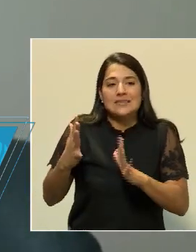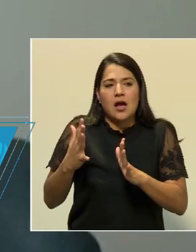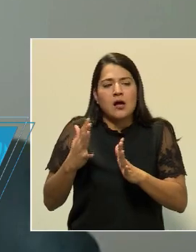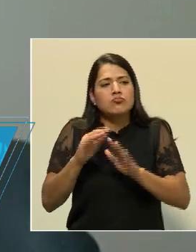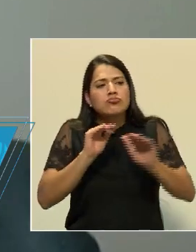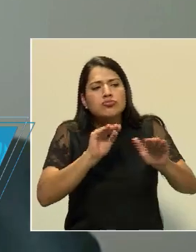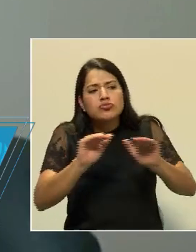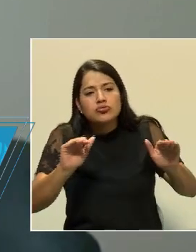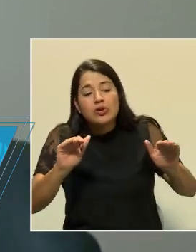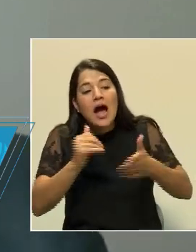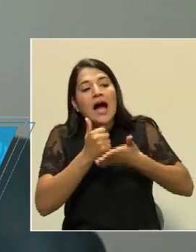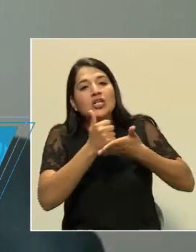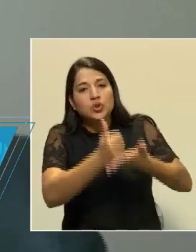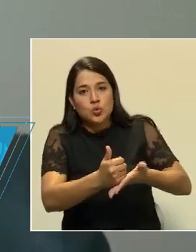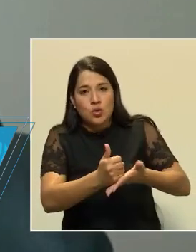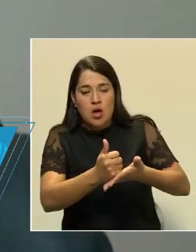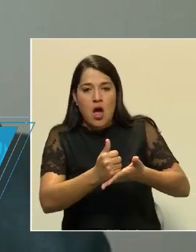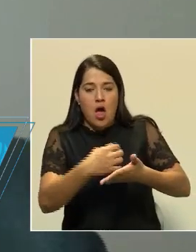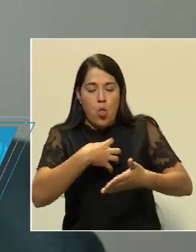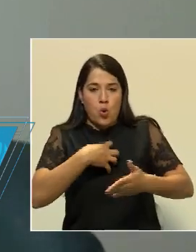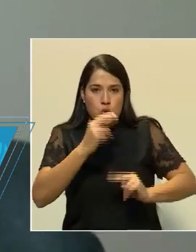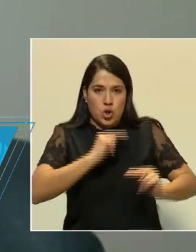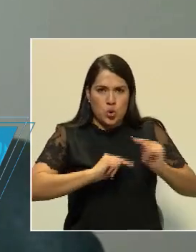moratoria. Pues yo vuelvo a insistir.